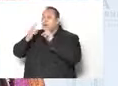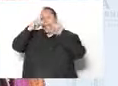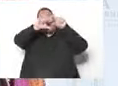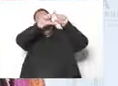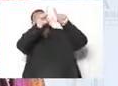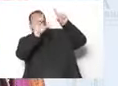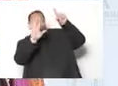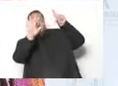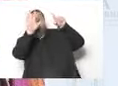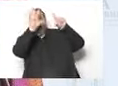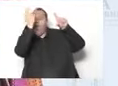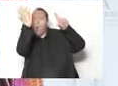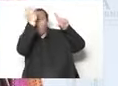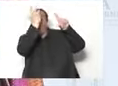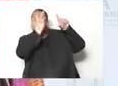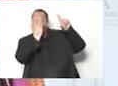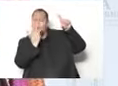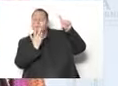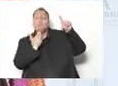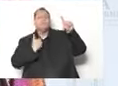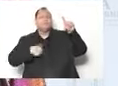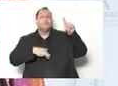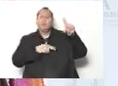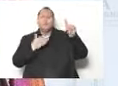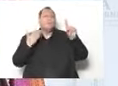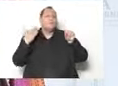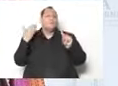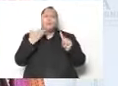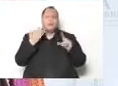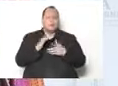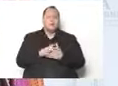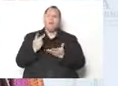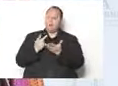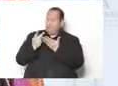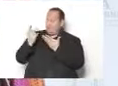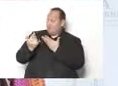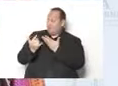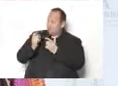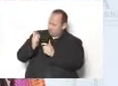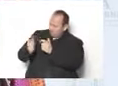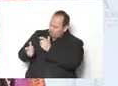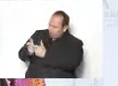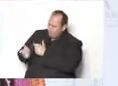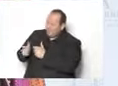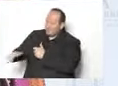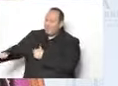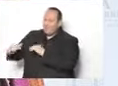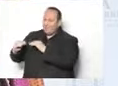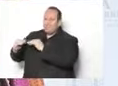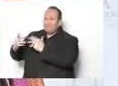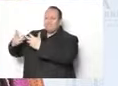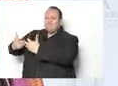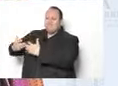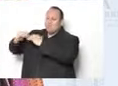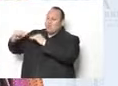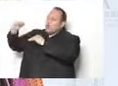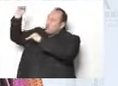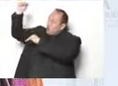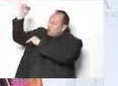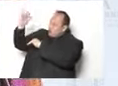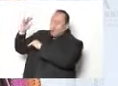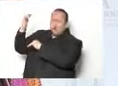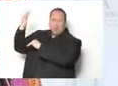República Mexicana. Nuestra intención de realizar el proyecto de inversión de la central eléctrica